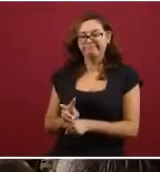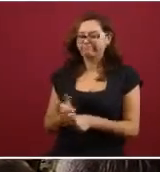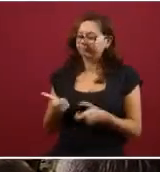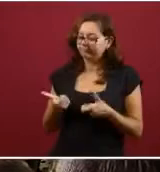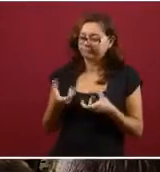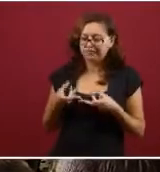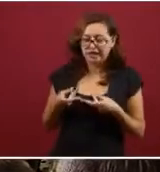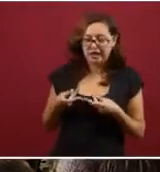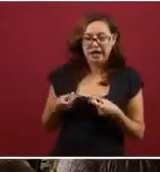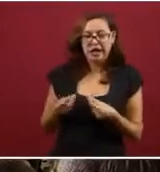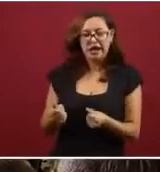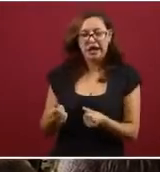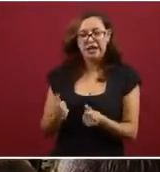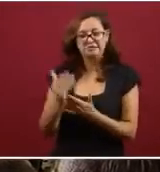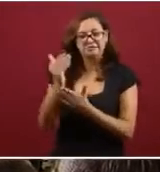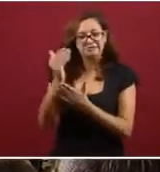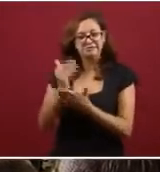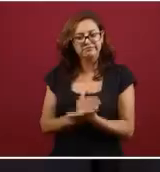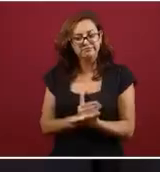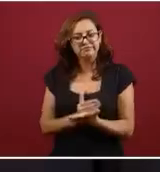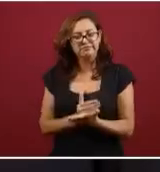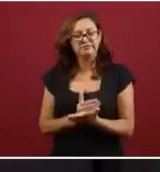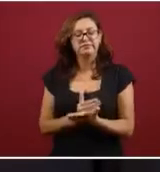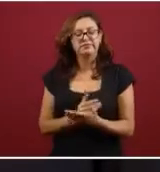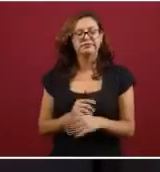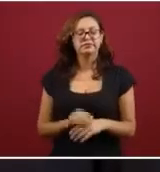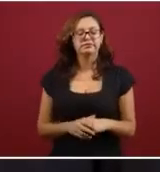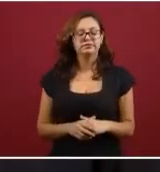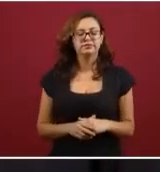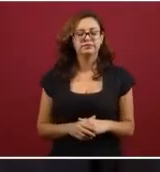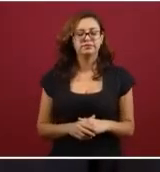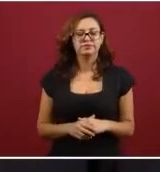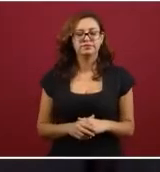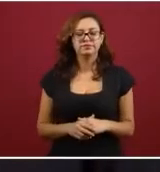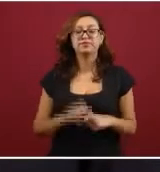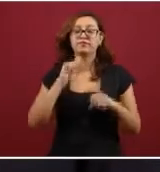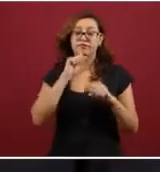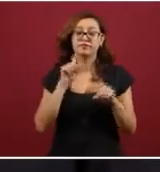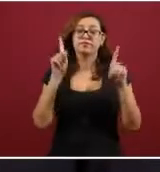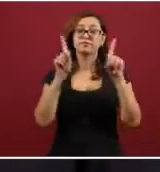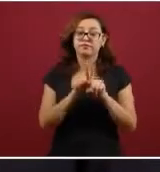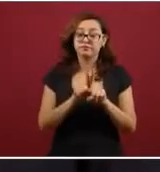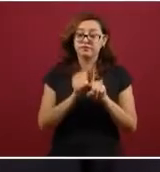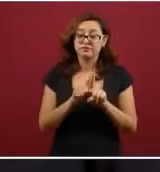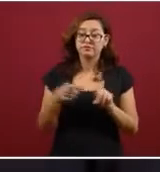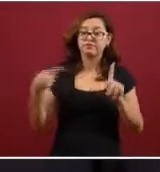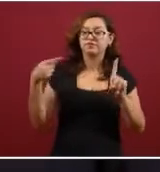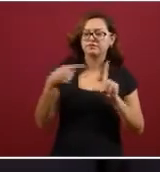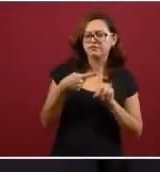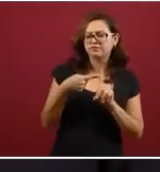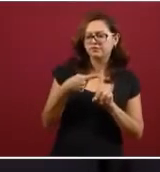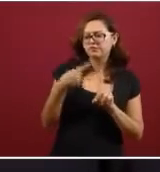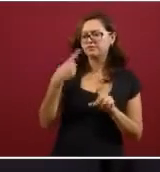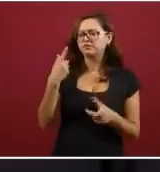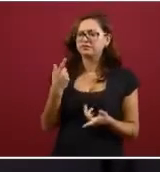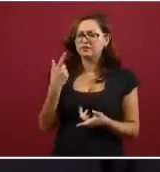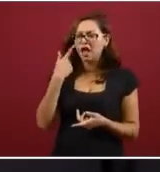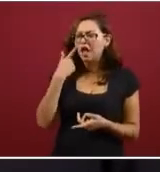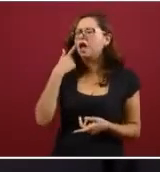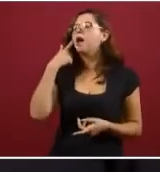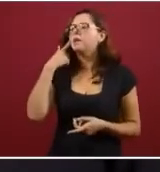las compras y de establecer las condiciones para la contratación de